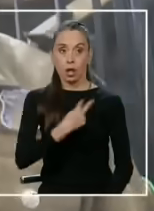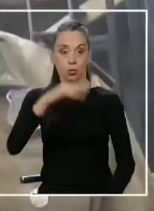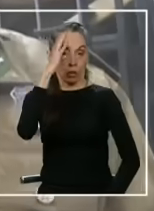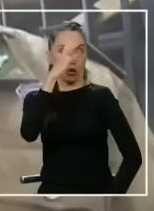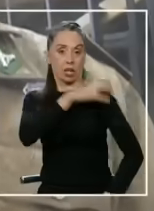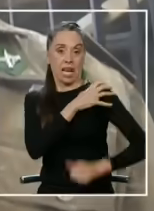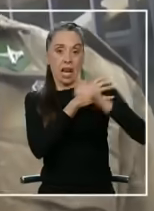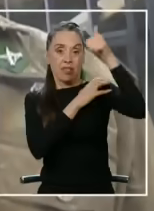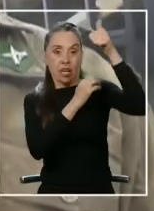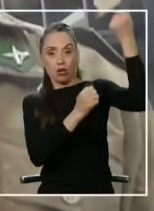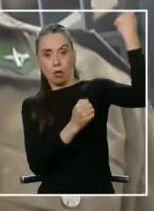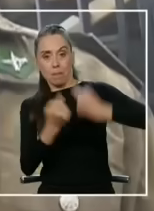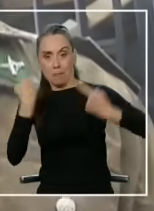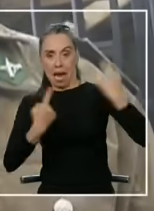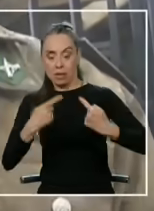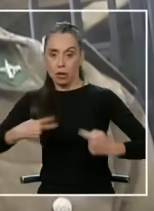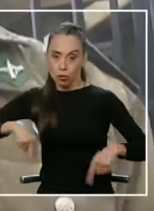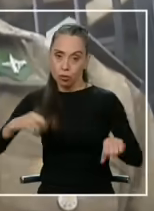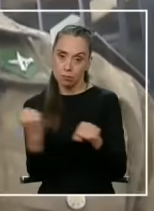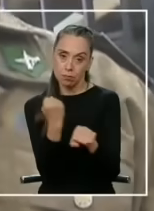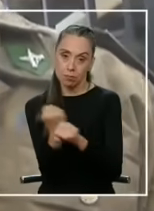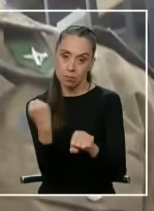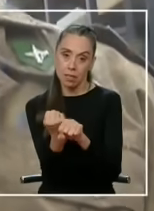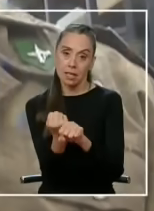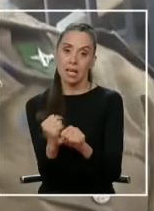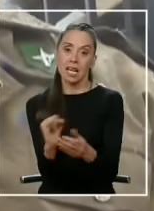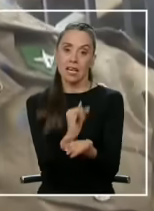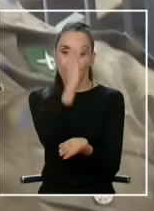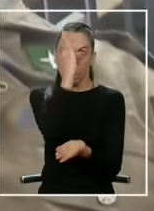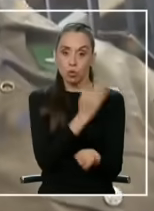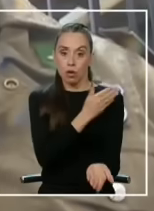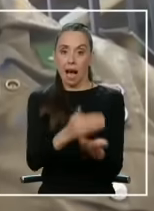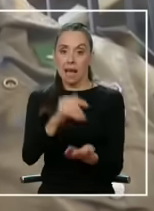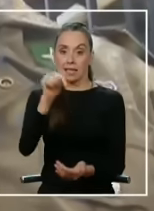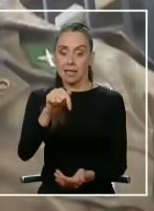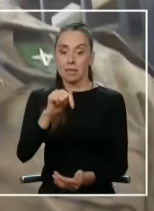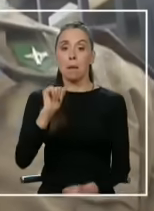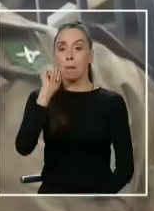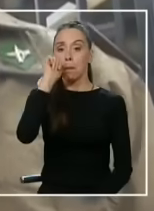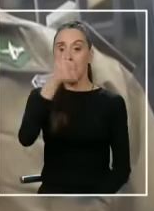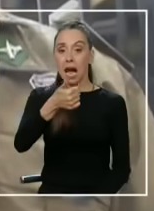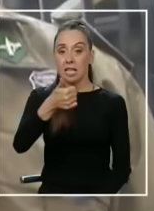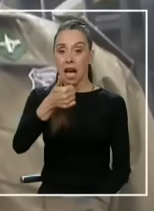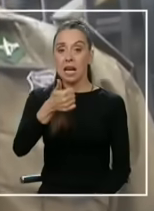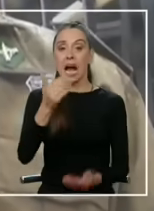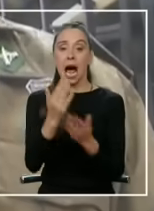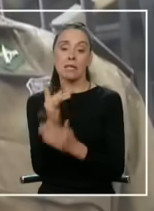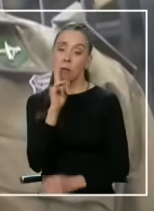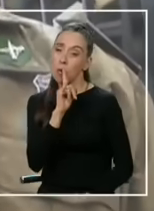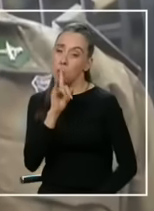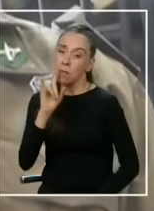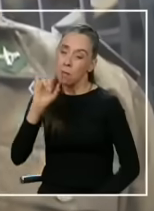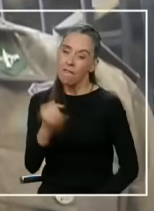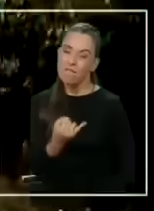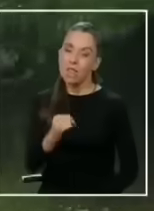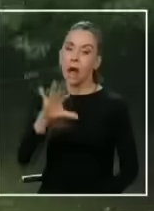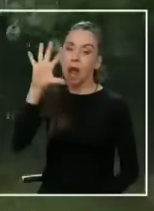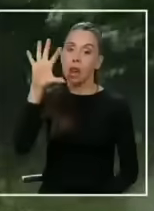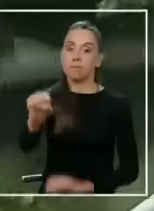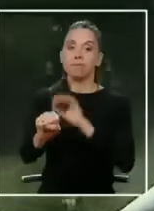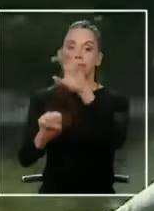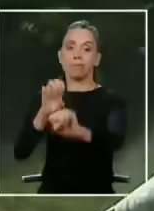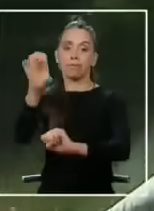general director y ha sido todo el trabajo que hemos desarrollado como institución hasta la fecha y seguramente mañana y hasta que se logre finalmente dar con ese objetivo.